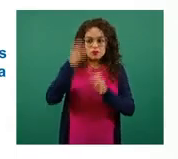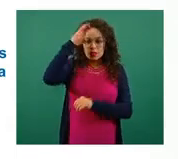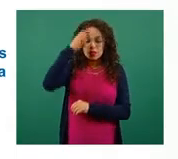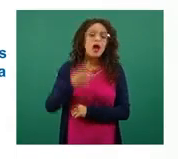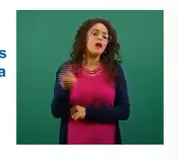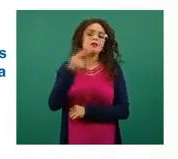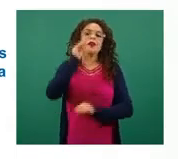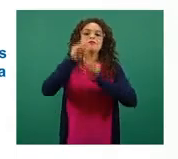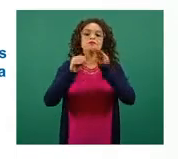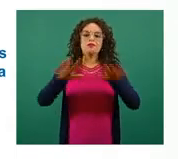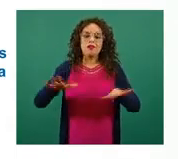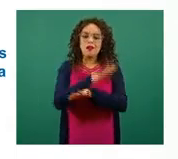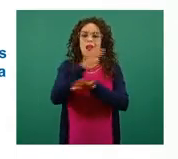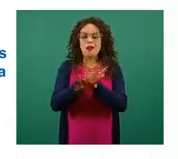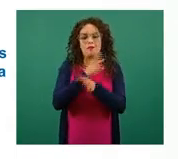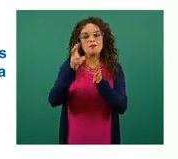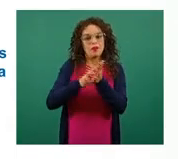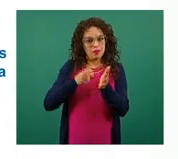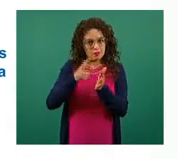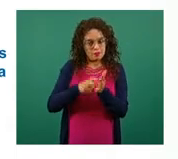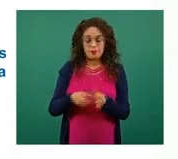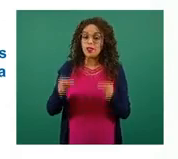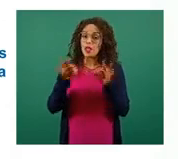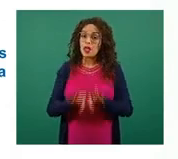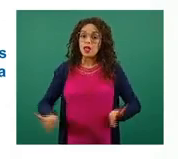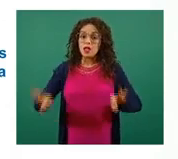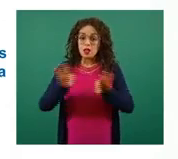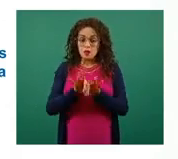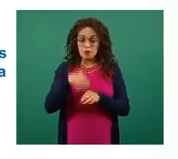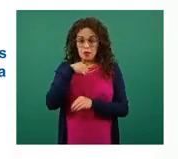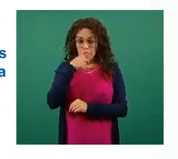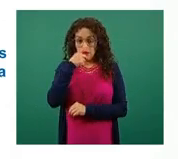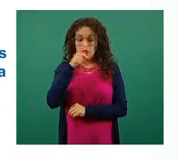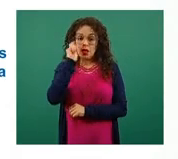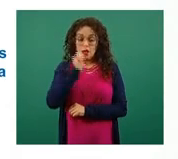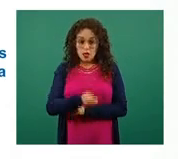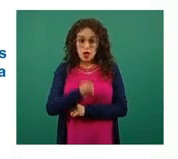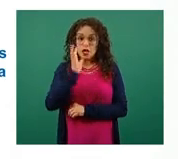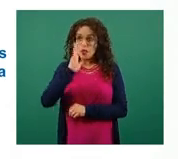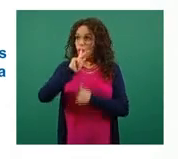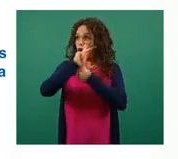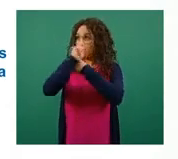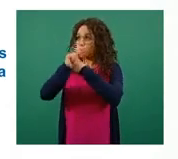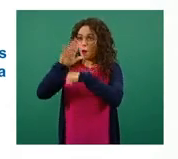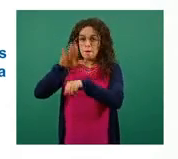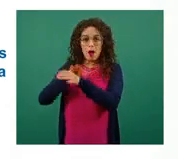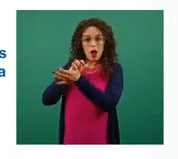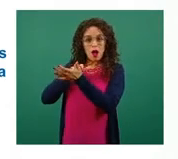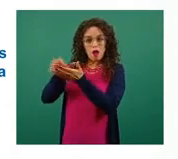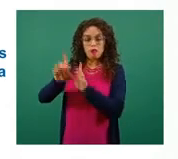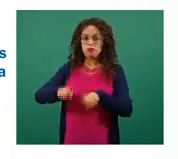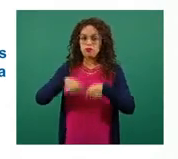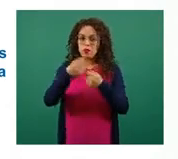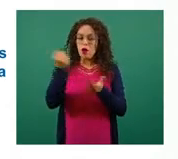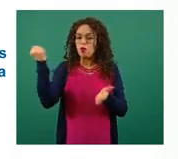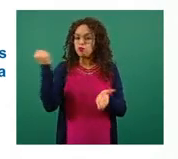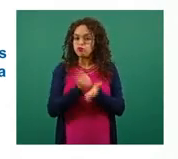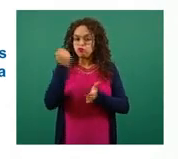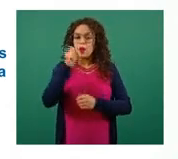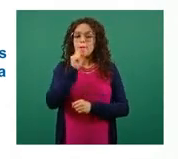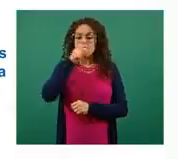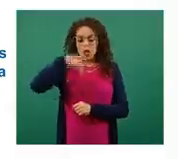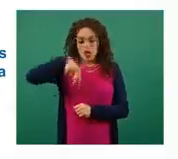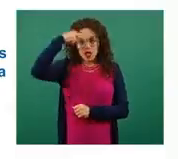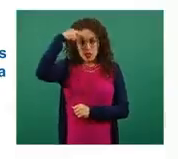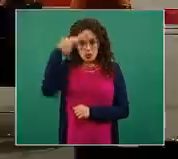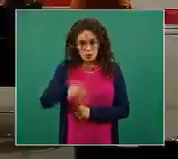que estas vacunas están autorizadas en la mayoría de los países, lo mismo que en México, a través